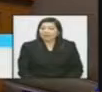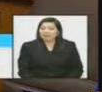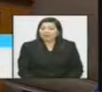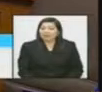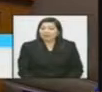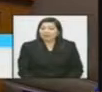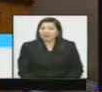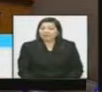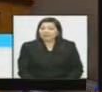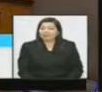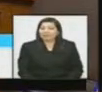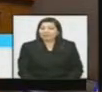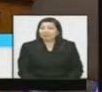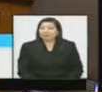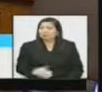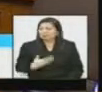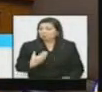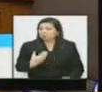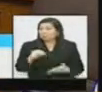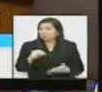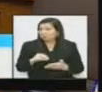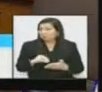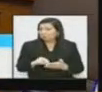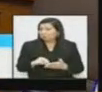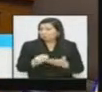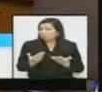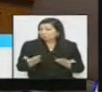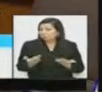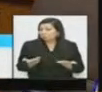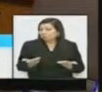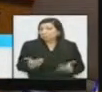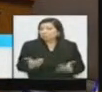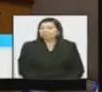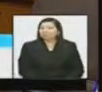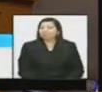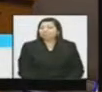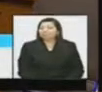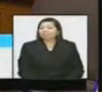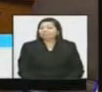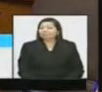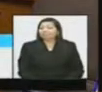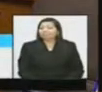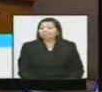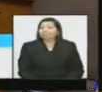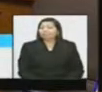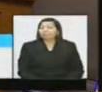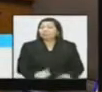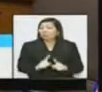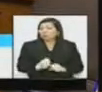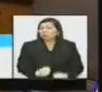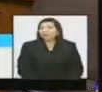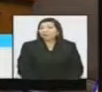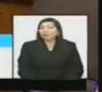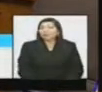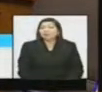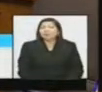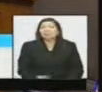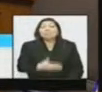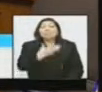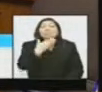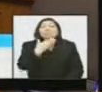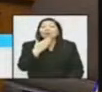para investigar a los narcotraficantes porque que había digamos